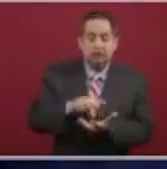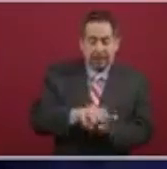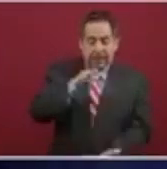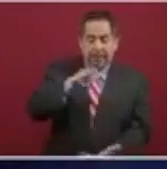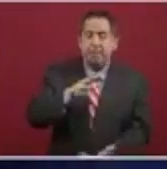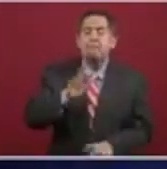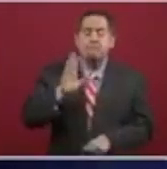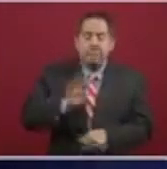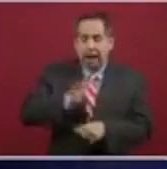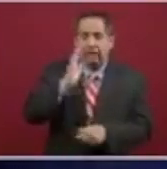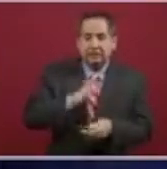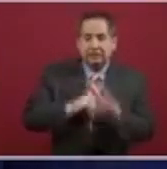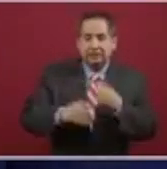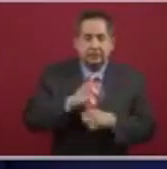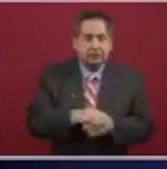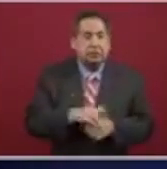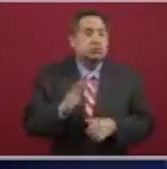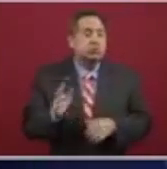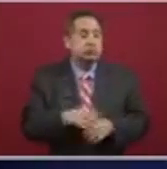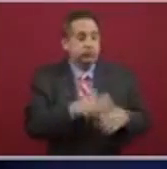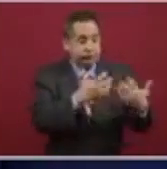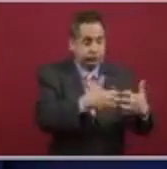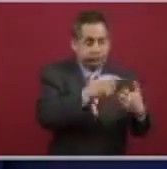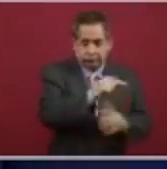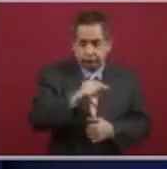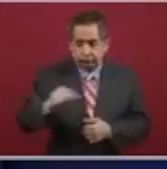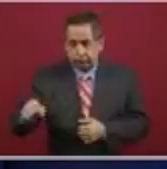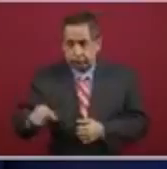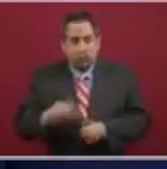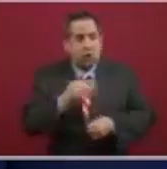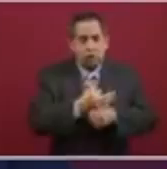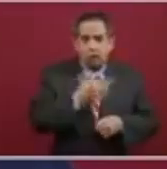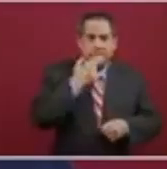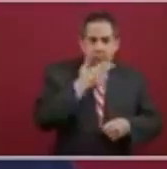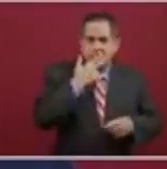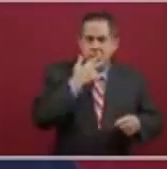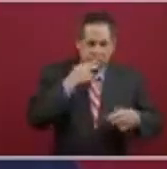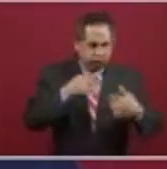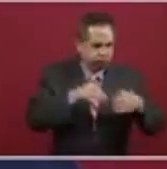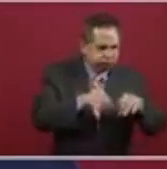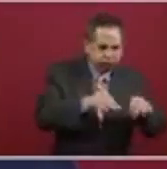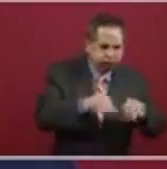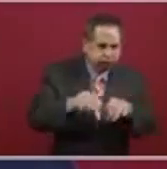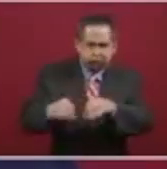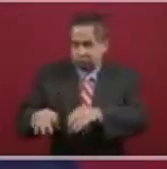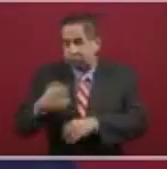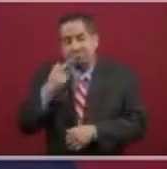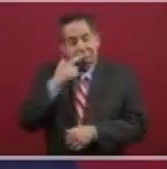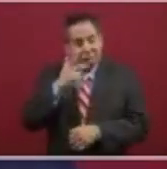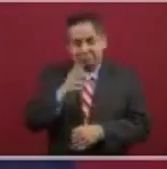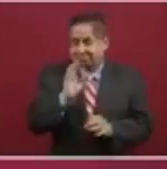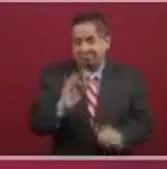refinerías porque se están operando mejor y